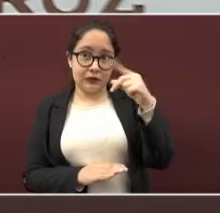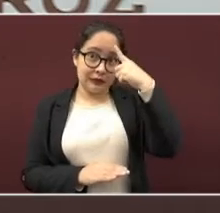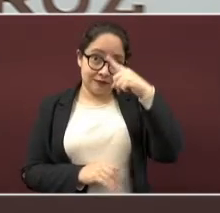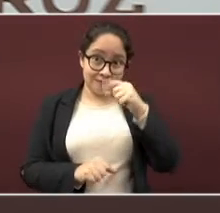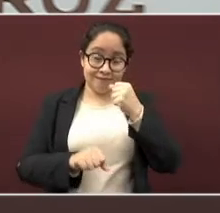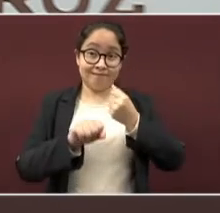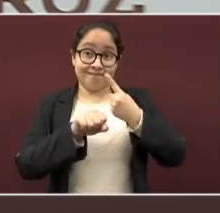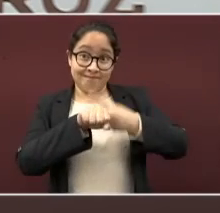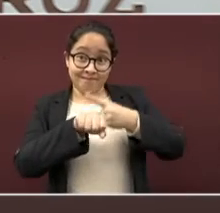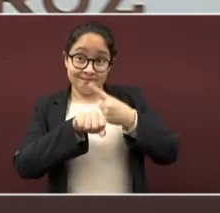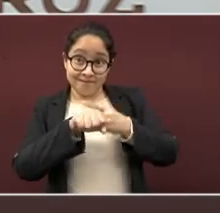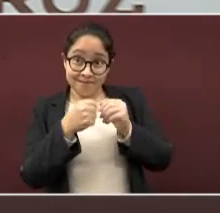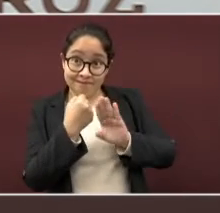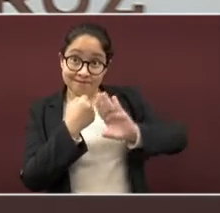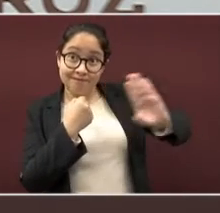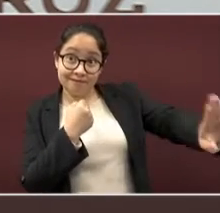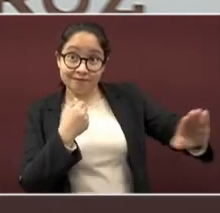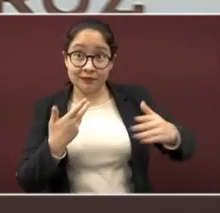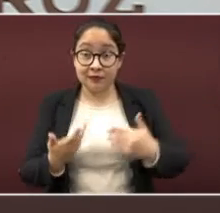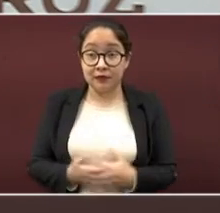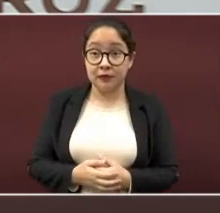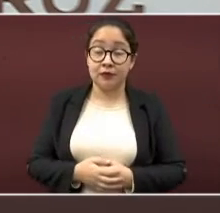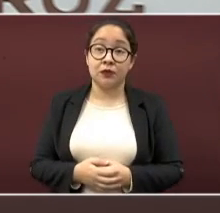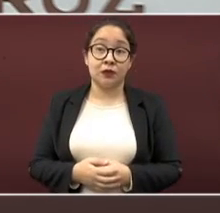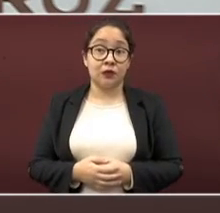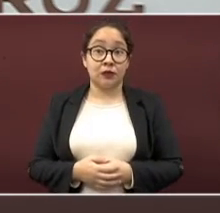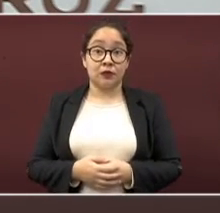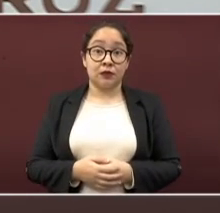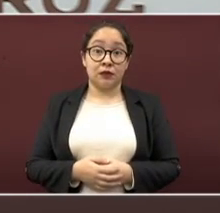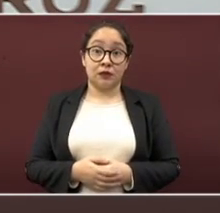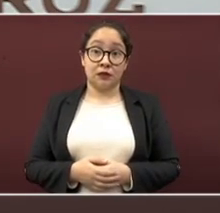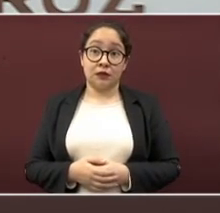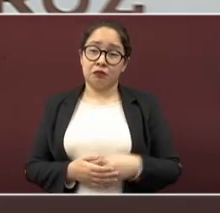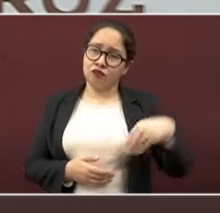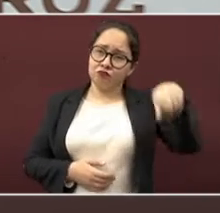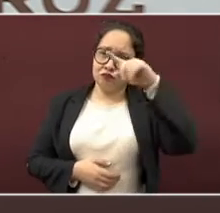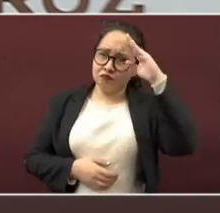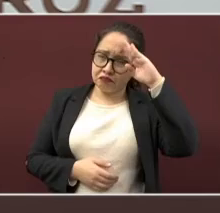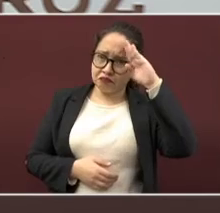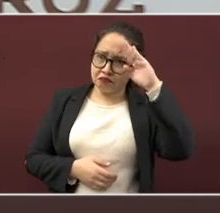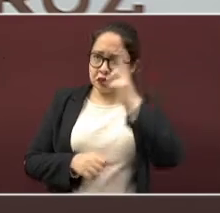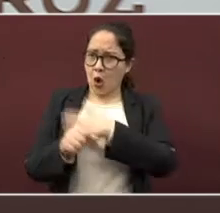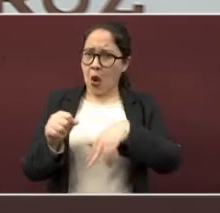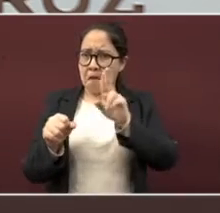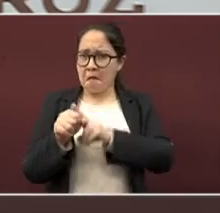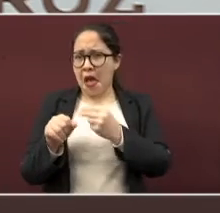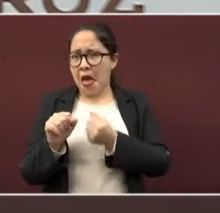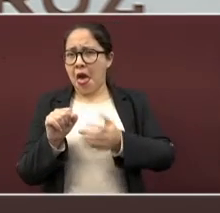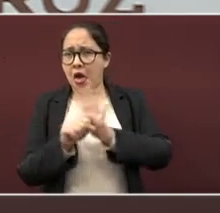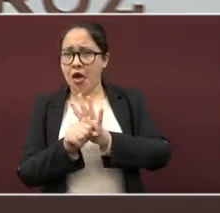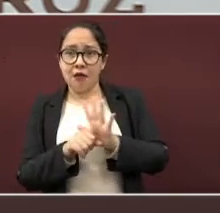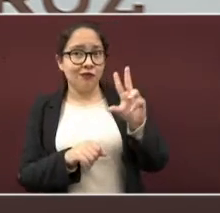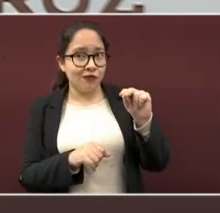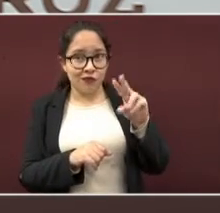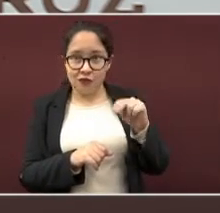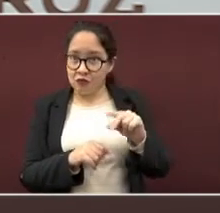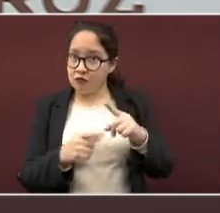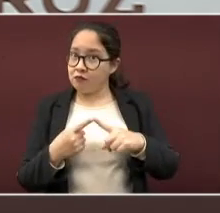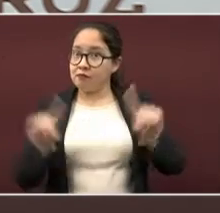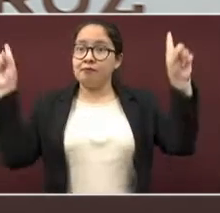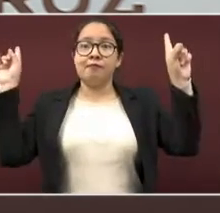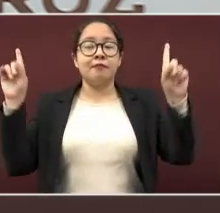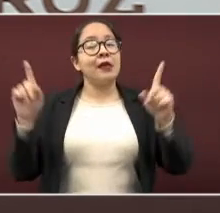contagios de kobe 19 no hay que normalizar la pandemia todo lo contrario hay que seguir luchando